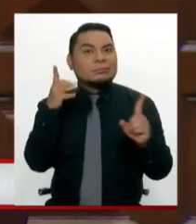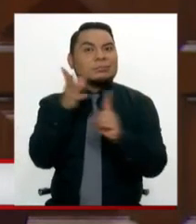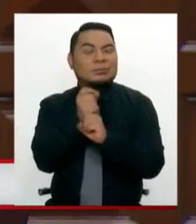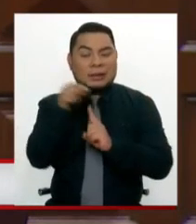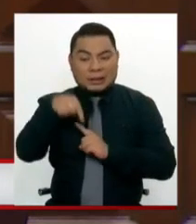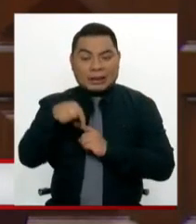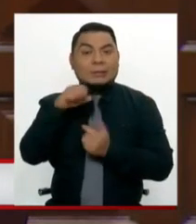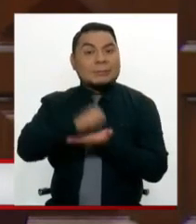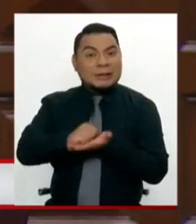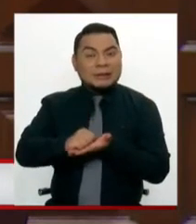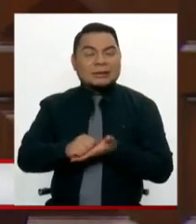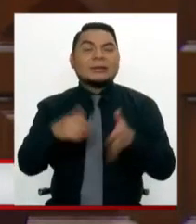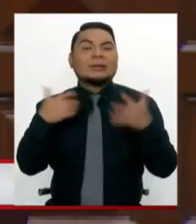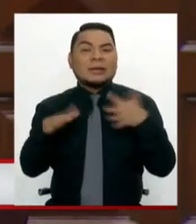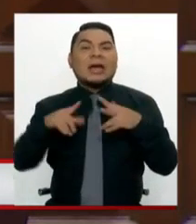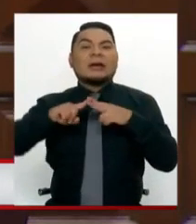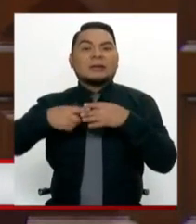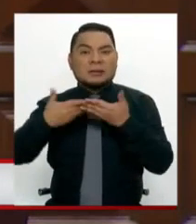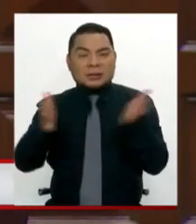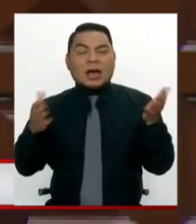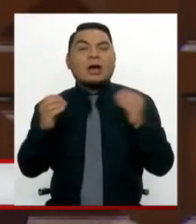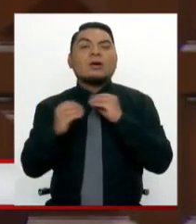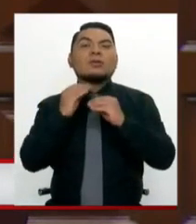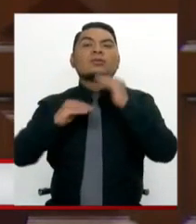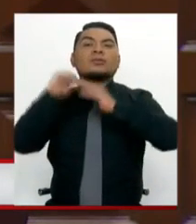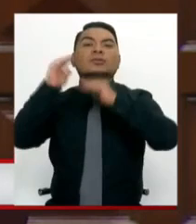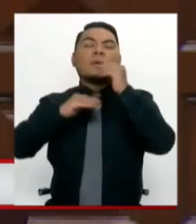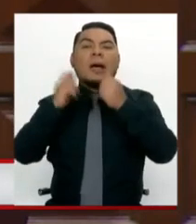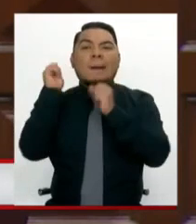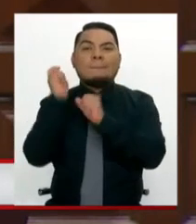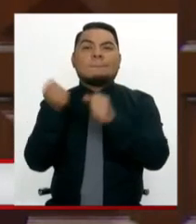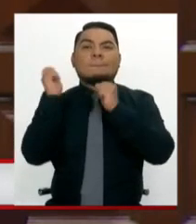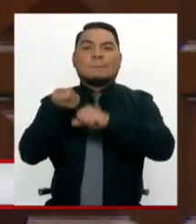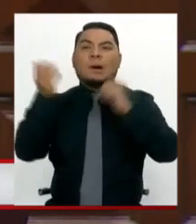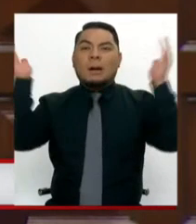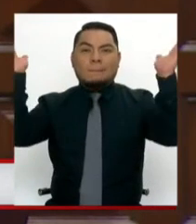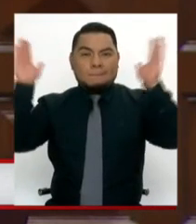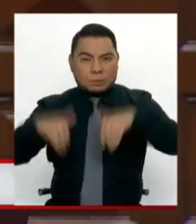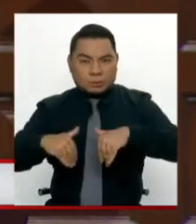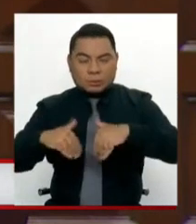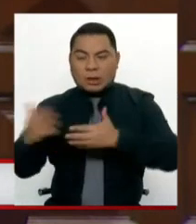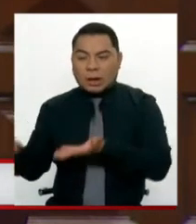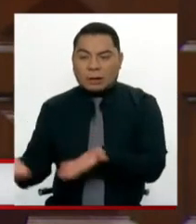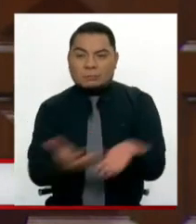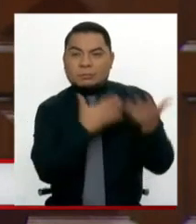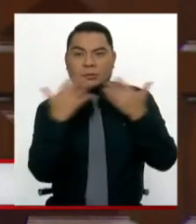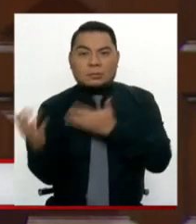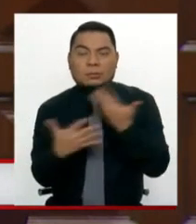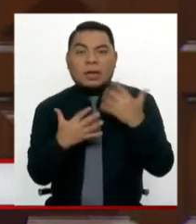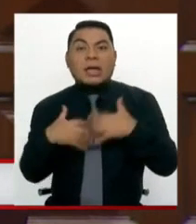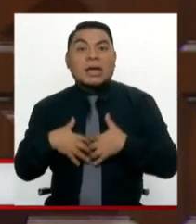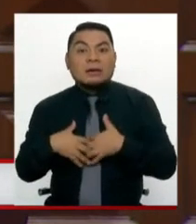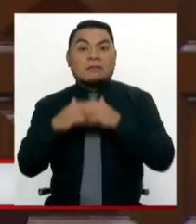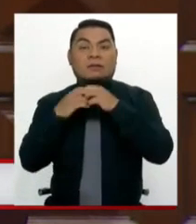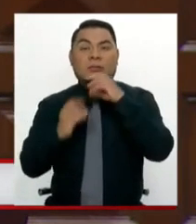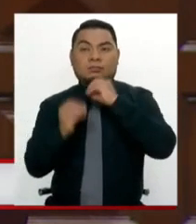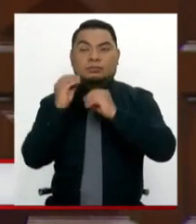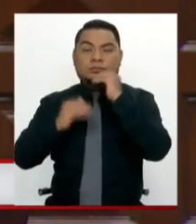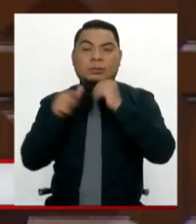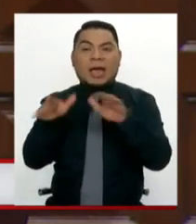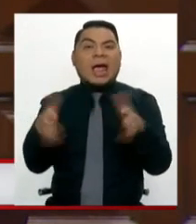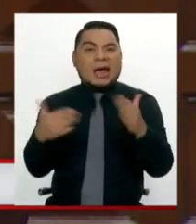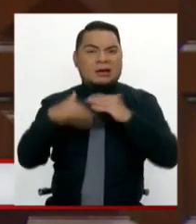el presente mes se han reiniciado las obras de demolición, desmontaje y reforzamiento de la infraestructura